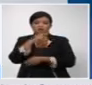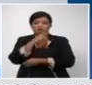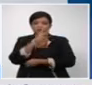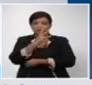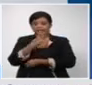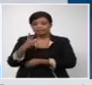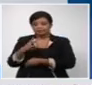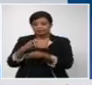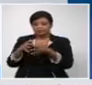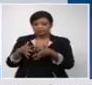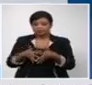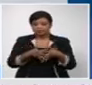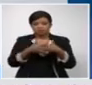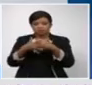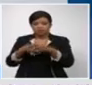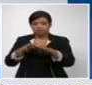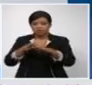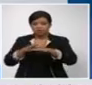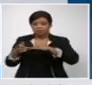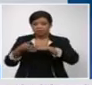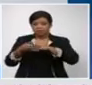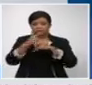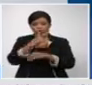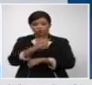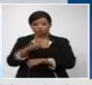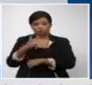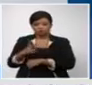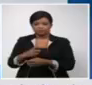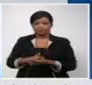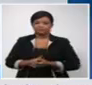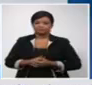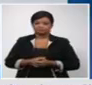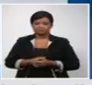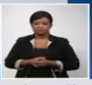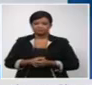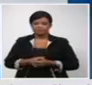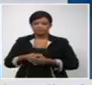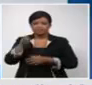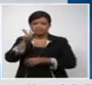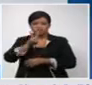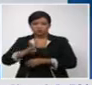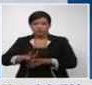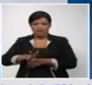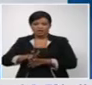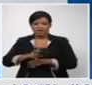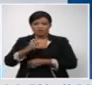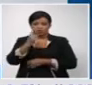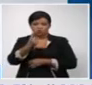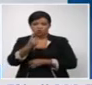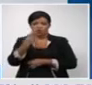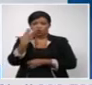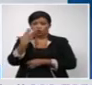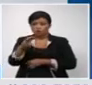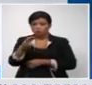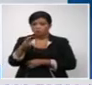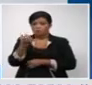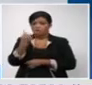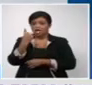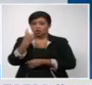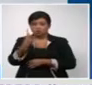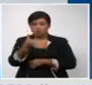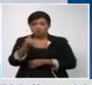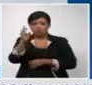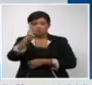Estados Unidos y Jamaica 2 de cada uno, y de Venezuela, Colombia, Brasil, Haití